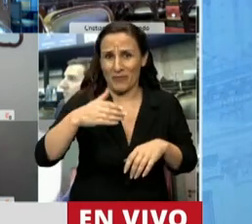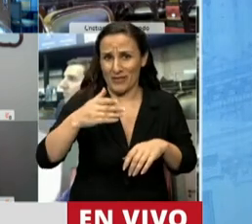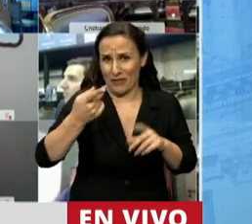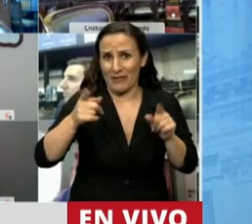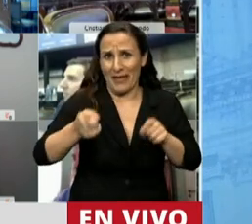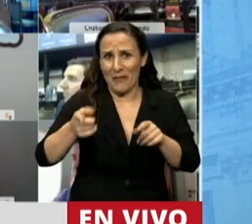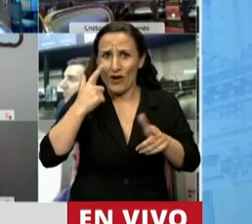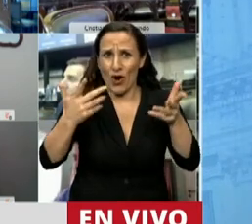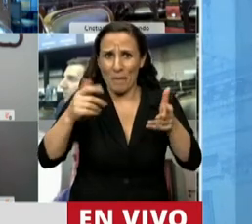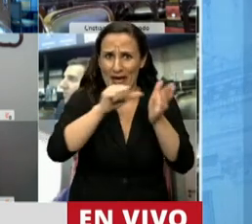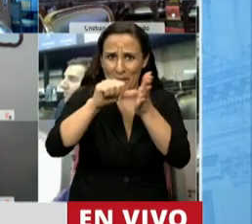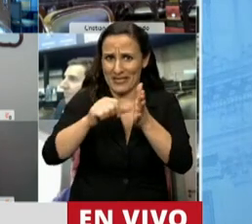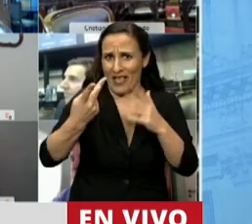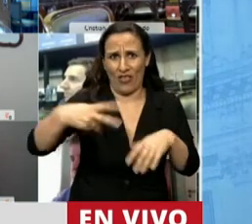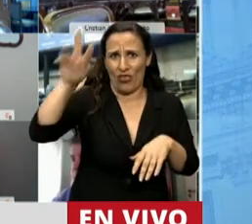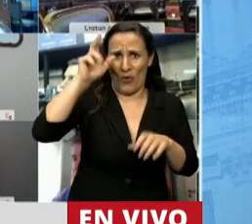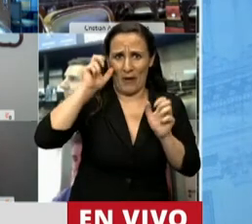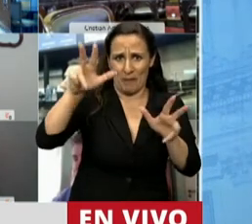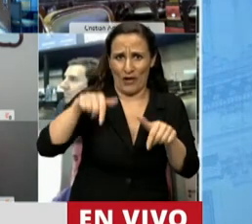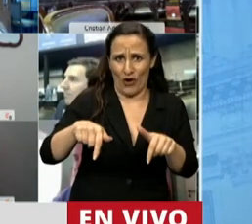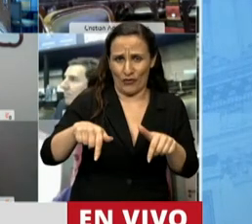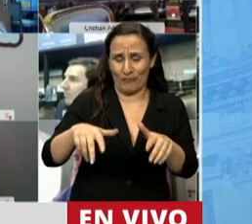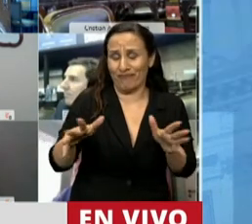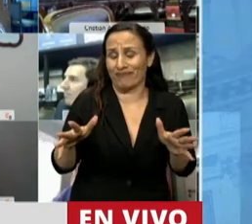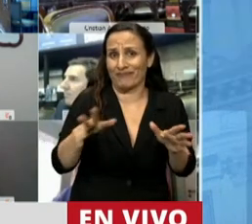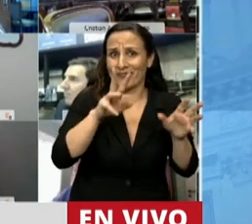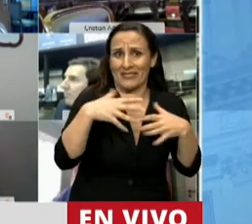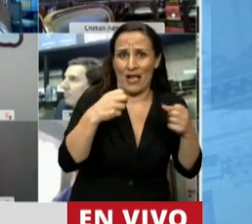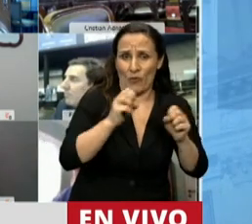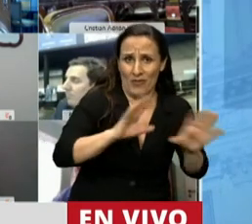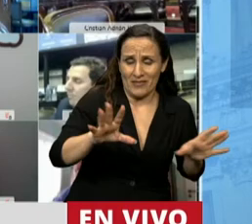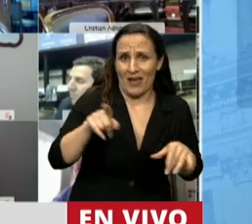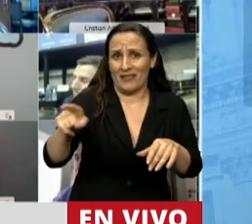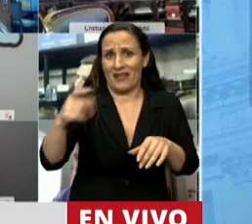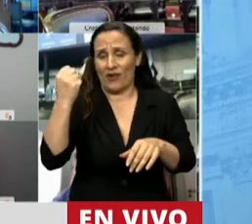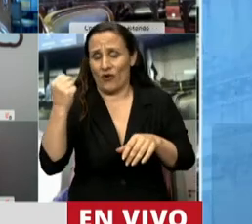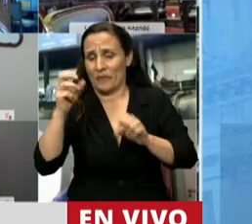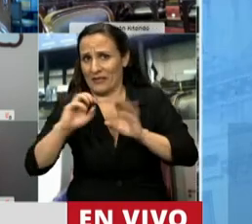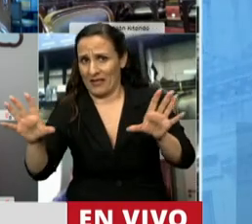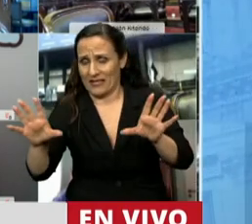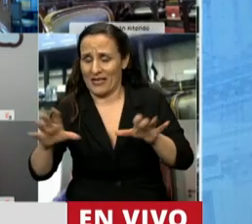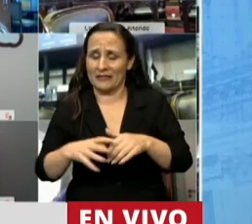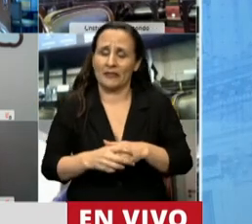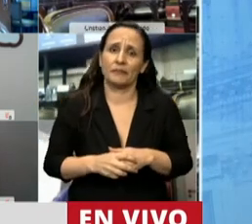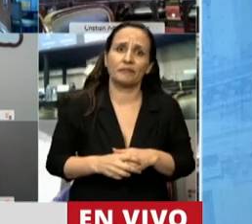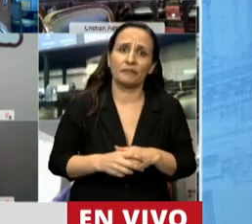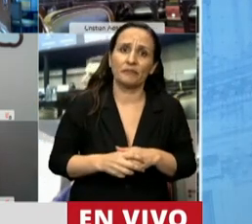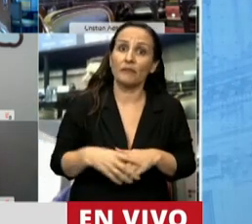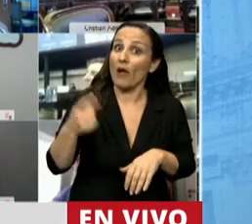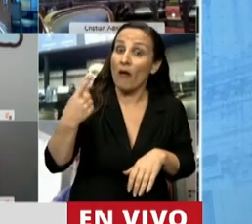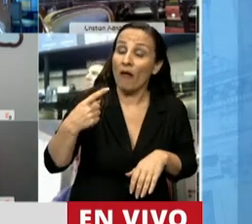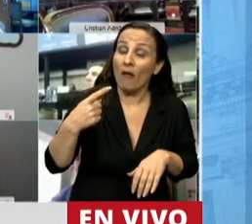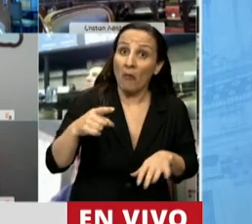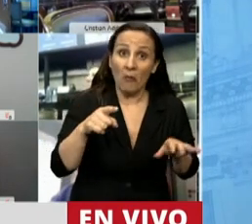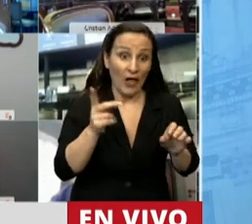desastre sanitario y catástrofe económica pero no fue sólo esto no fue solamente esto en medio de todo esto